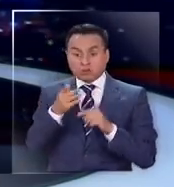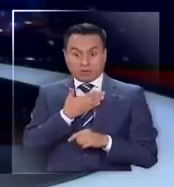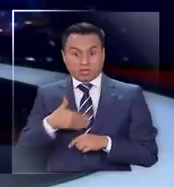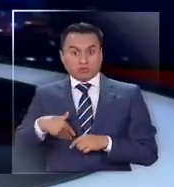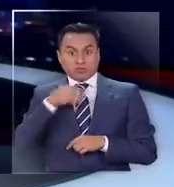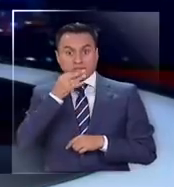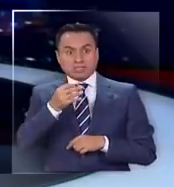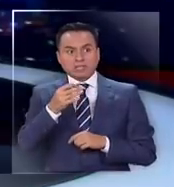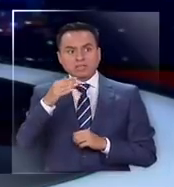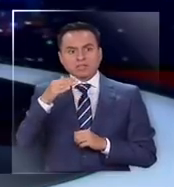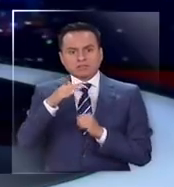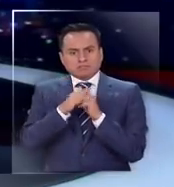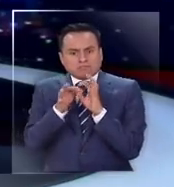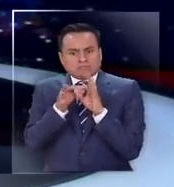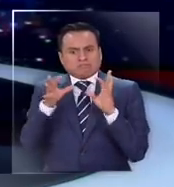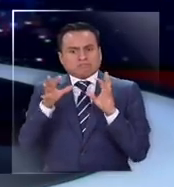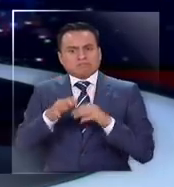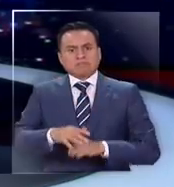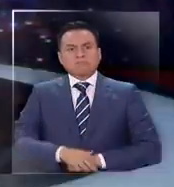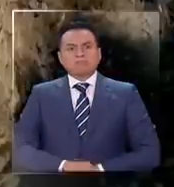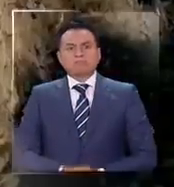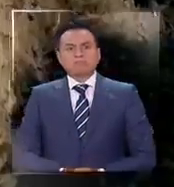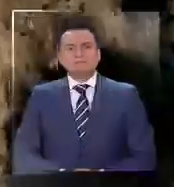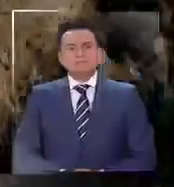de máxima gravedad.